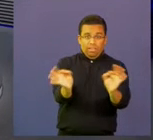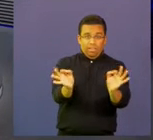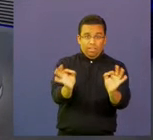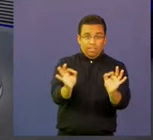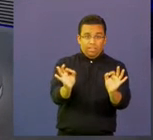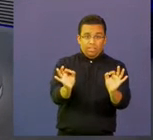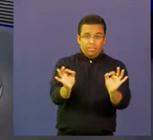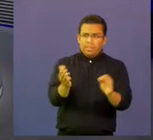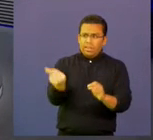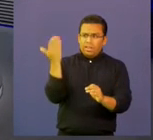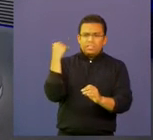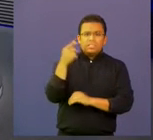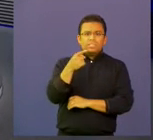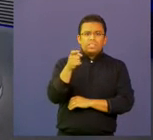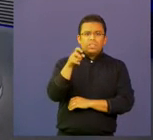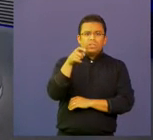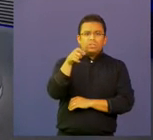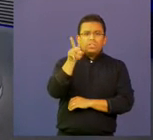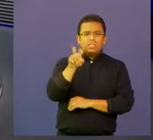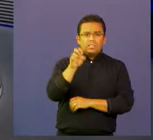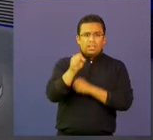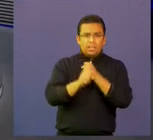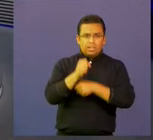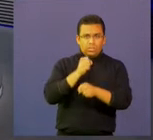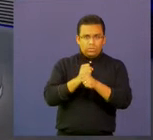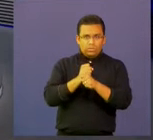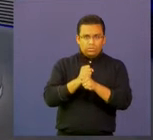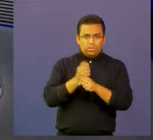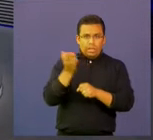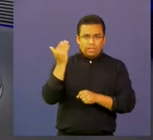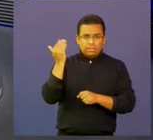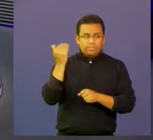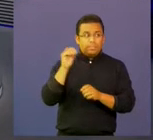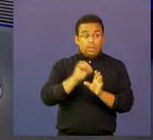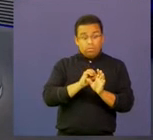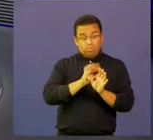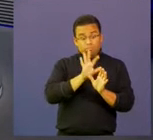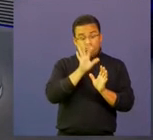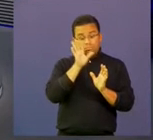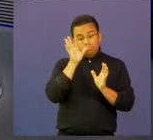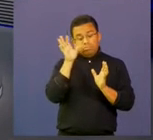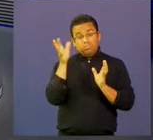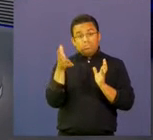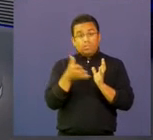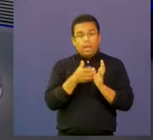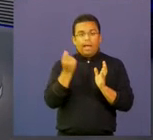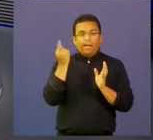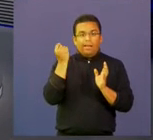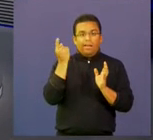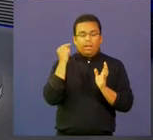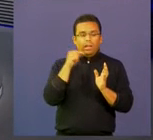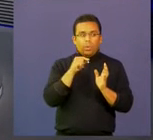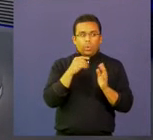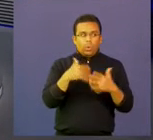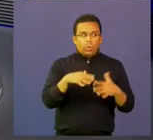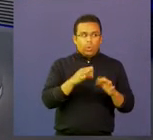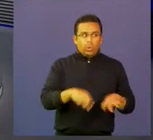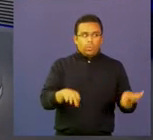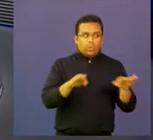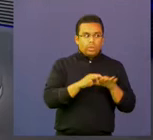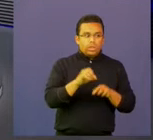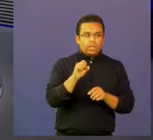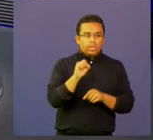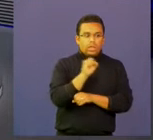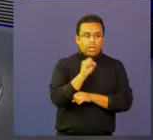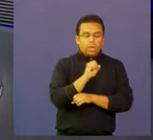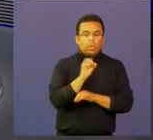hace 117 años, en el mundo entero ya se estaba entendiendo la importancia del automóvil. Y si ustedes desde donde estén en